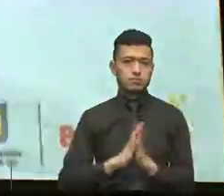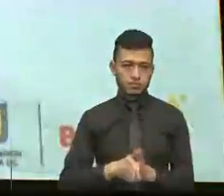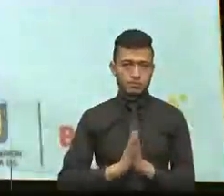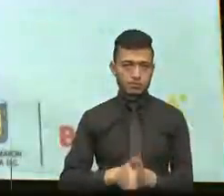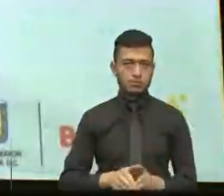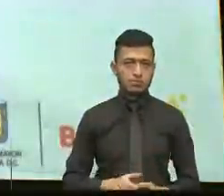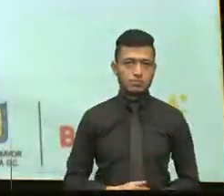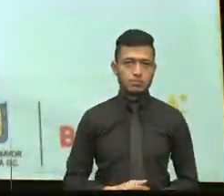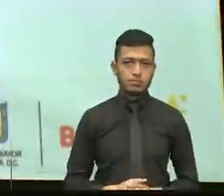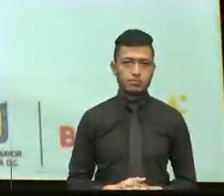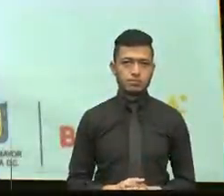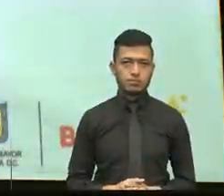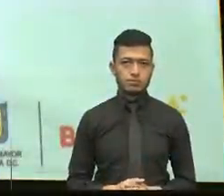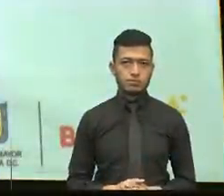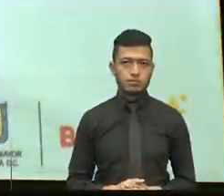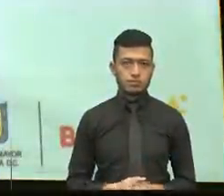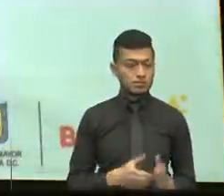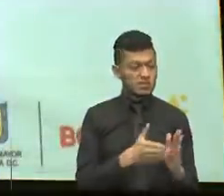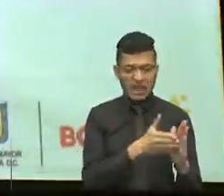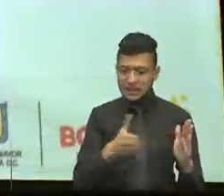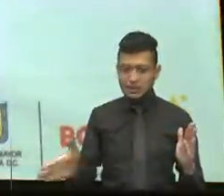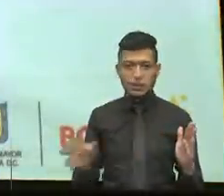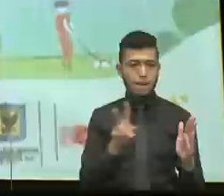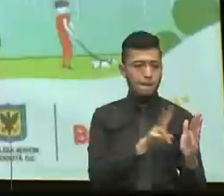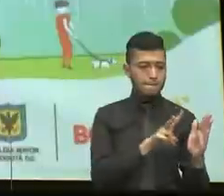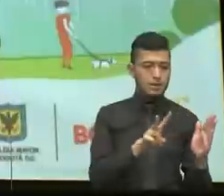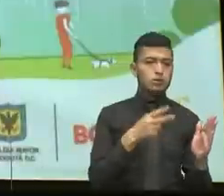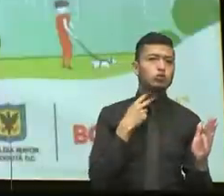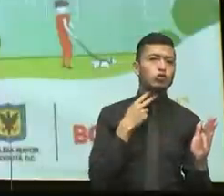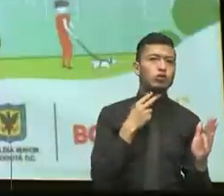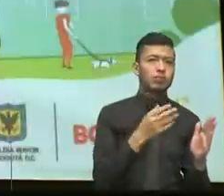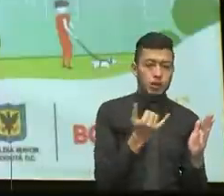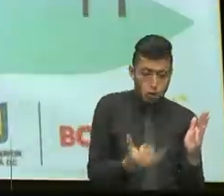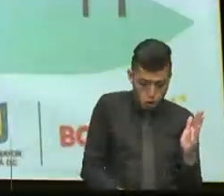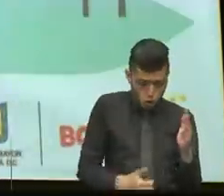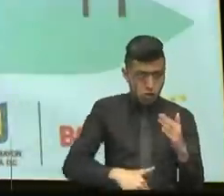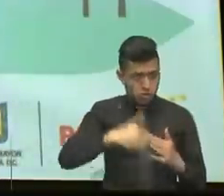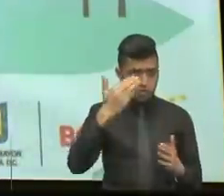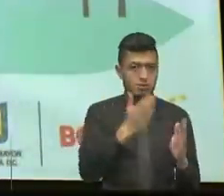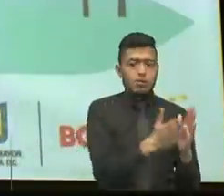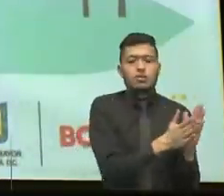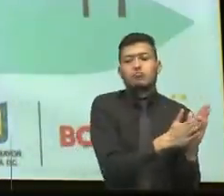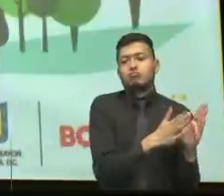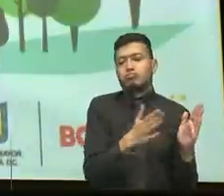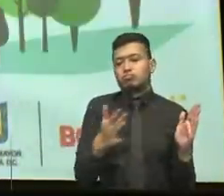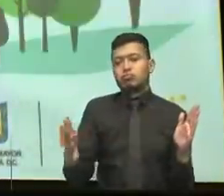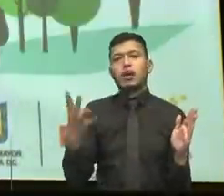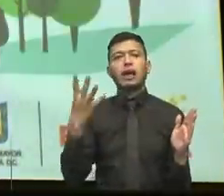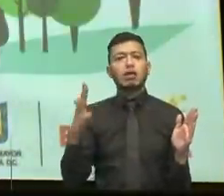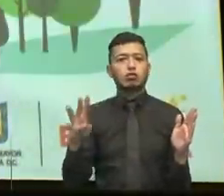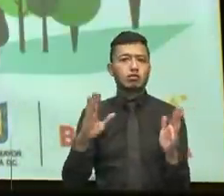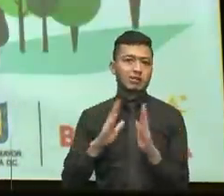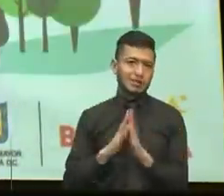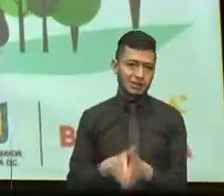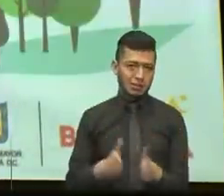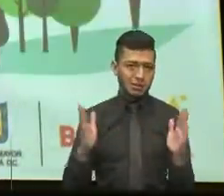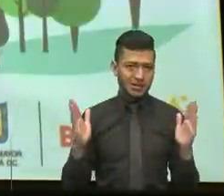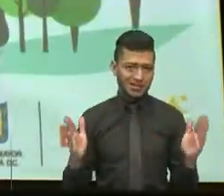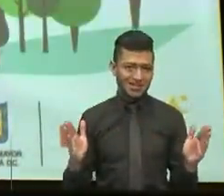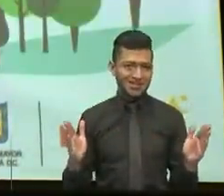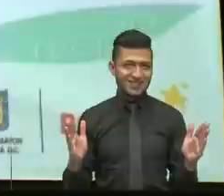14. Todo esto lo haremos entre el 22 de noviembre, o sea hoy, y el 14 de diciembre.